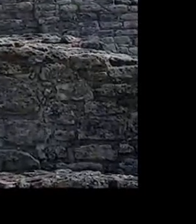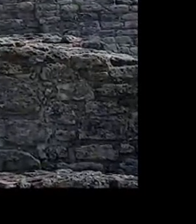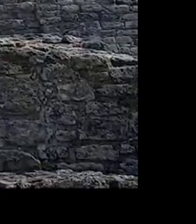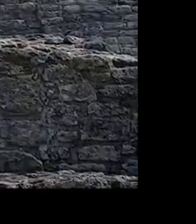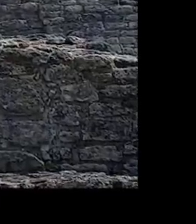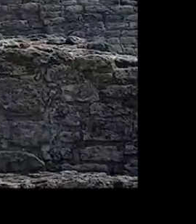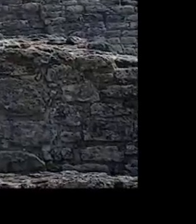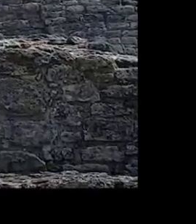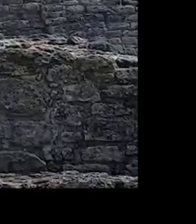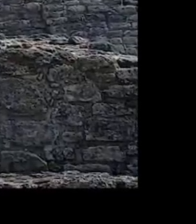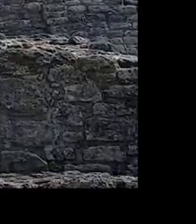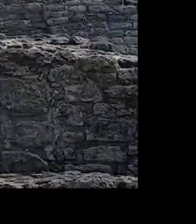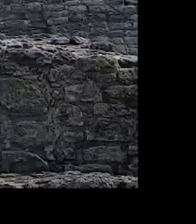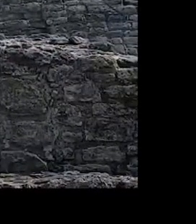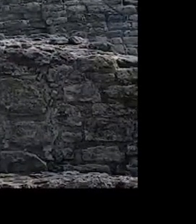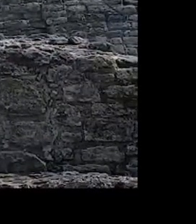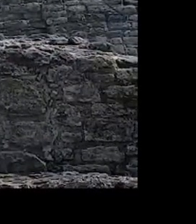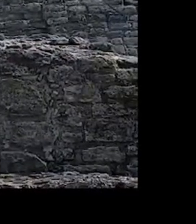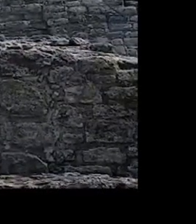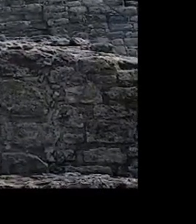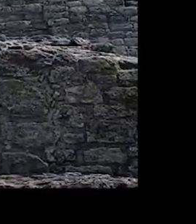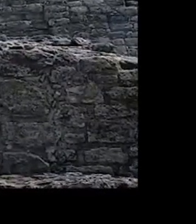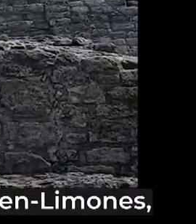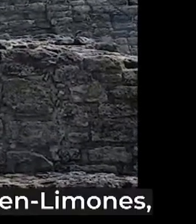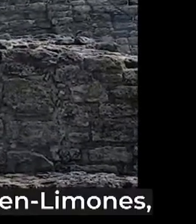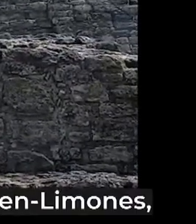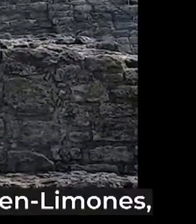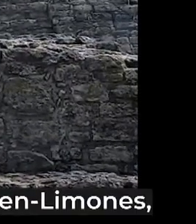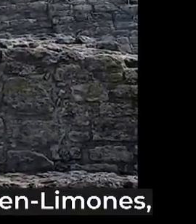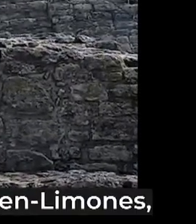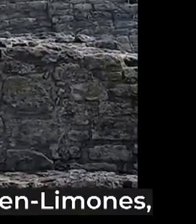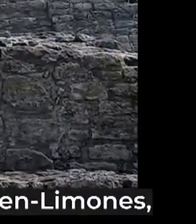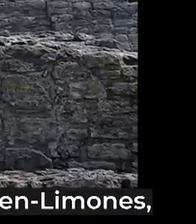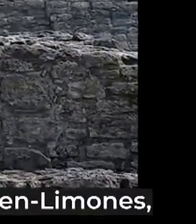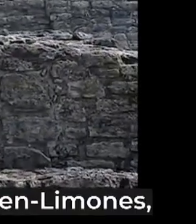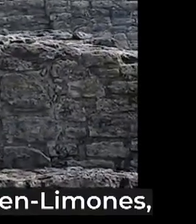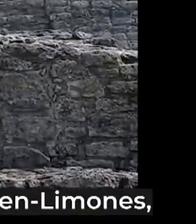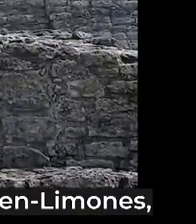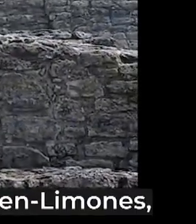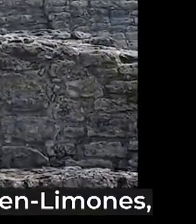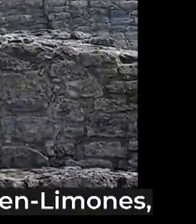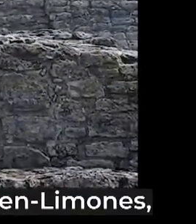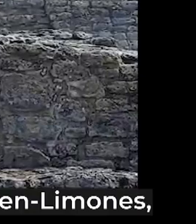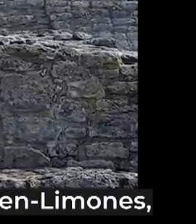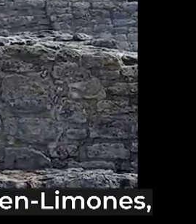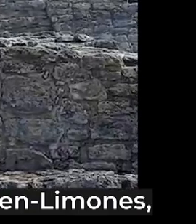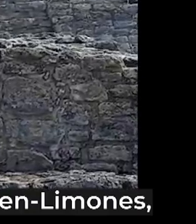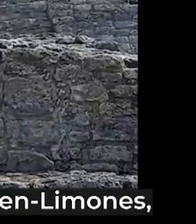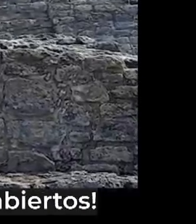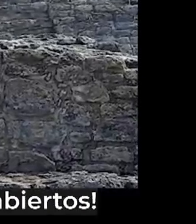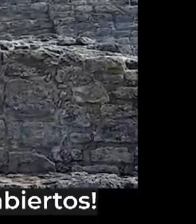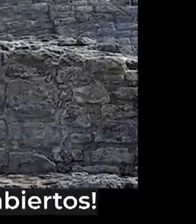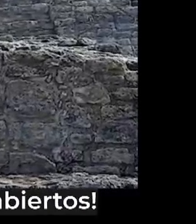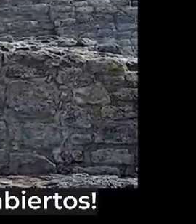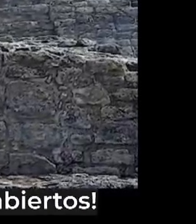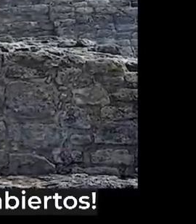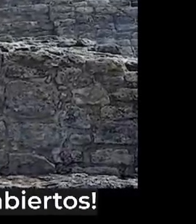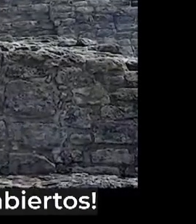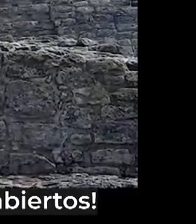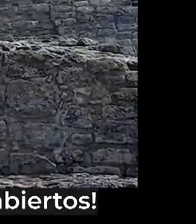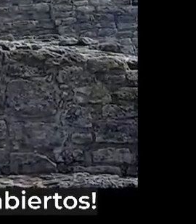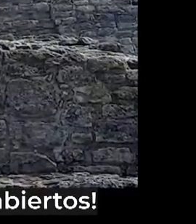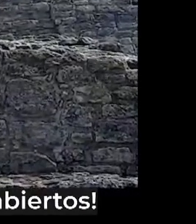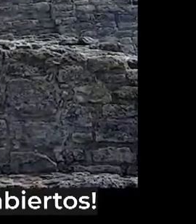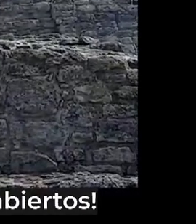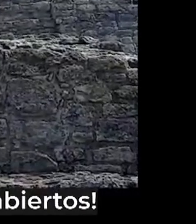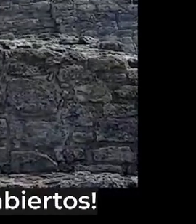unoslai nakenesio koseban balam emenes tuheleb chakchoven limones weye